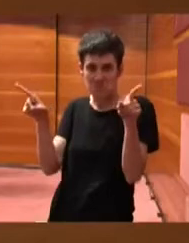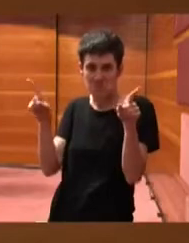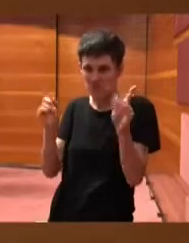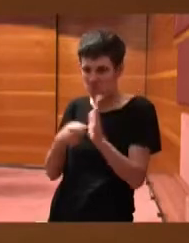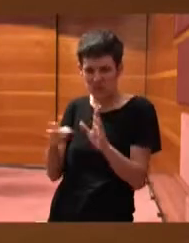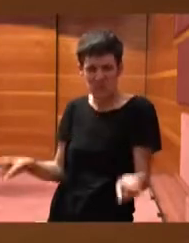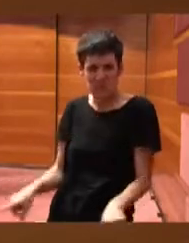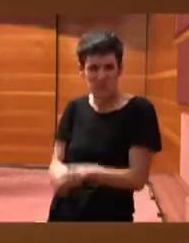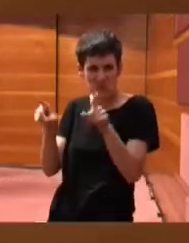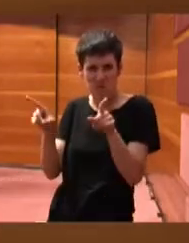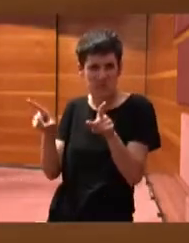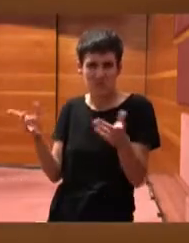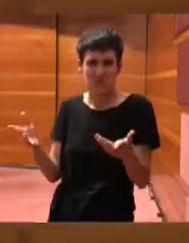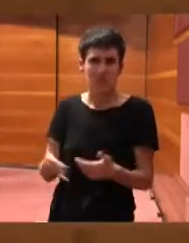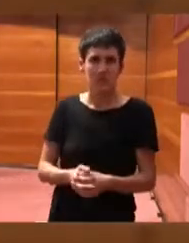completamente, ¿vale?